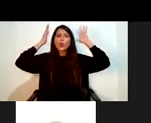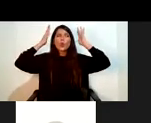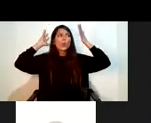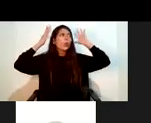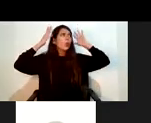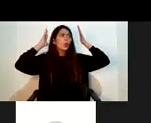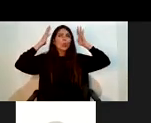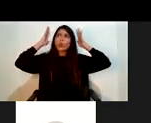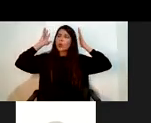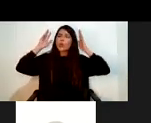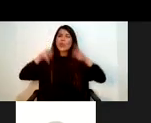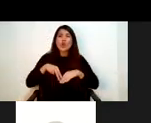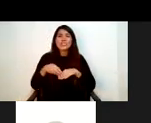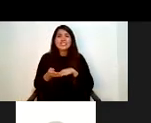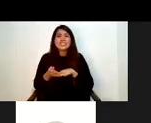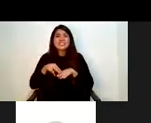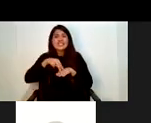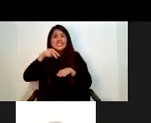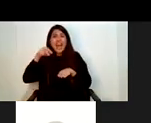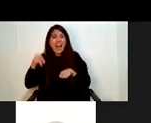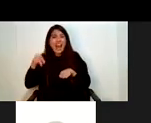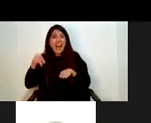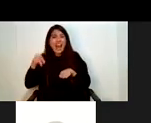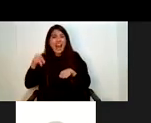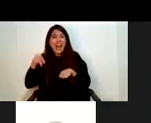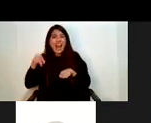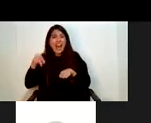que salirse de la ducha había conductas problemáticas,